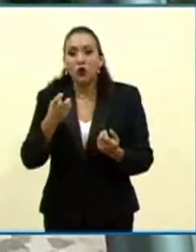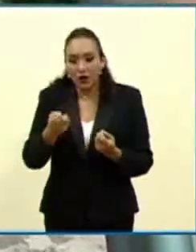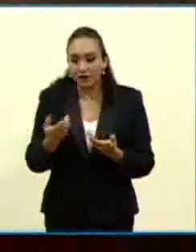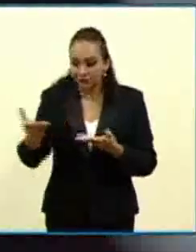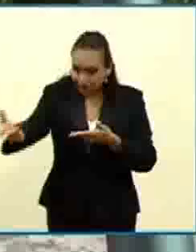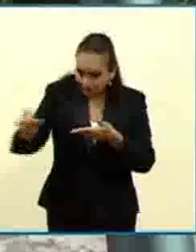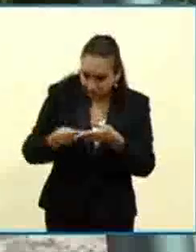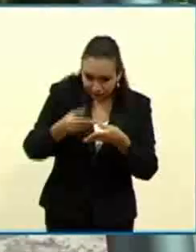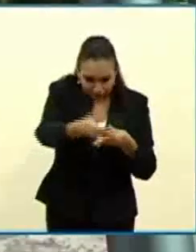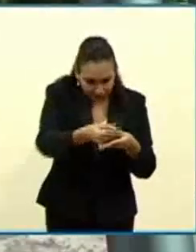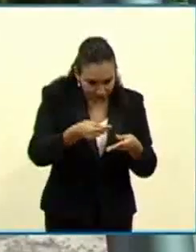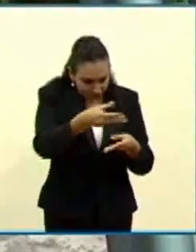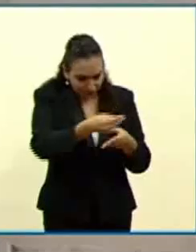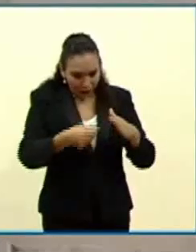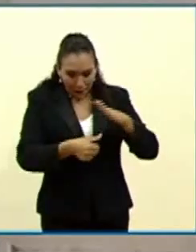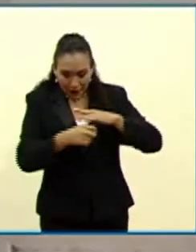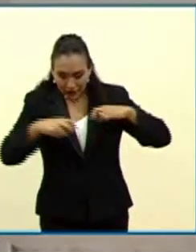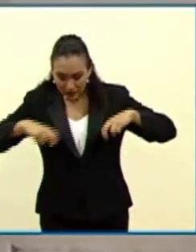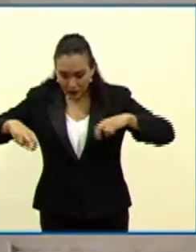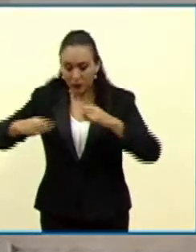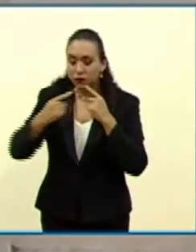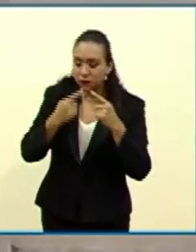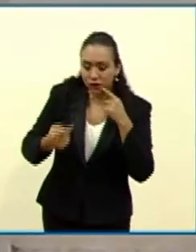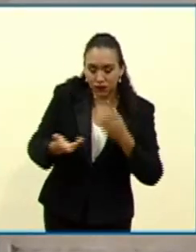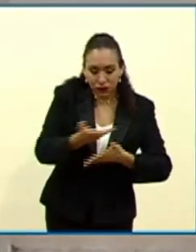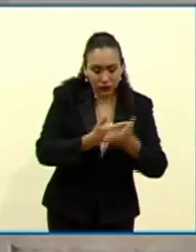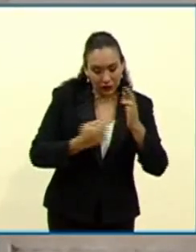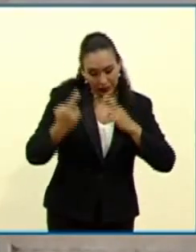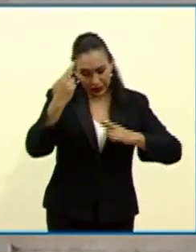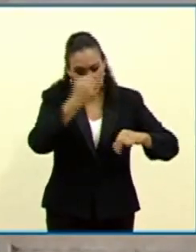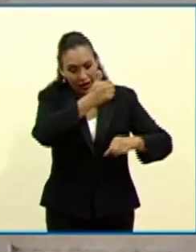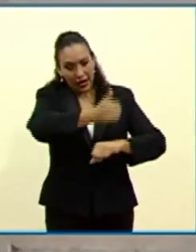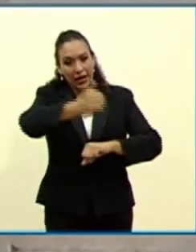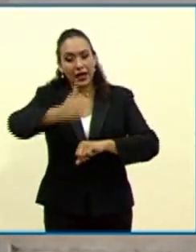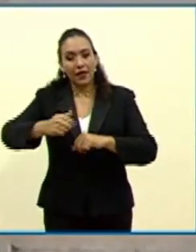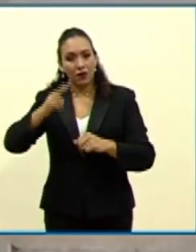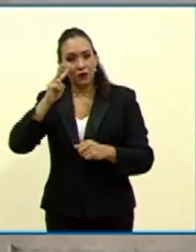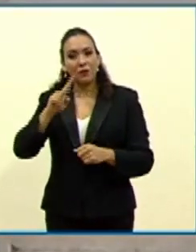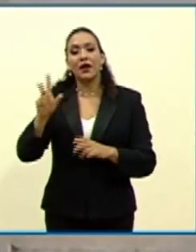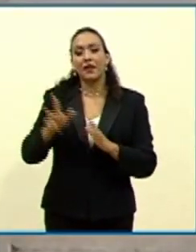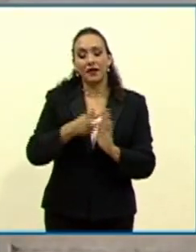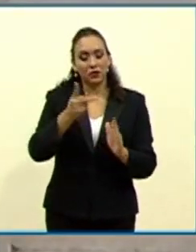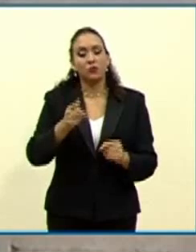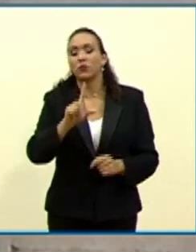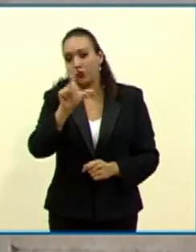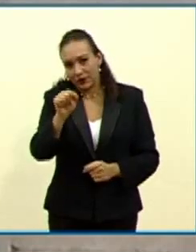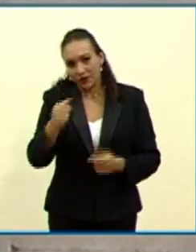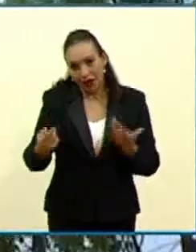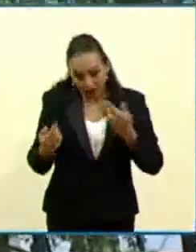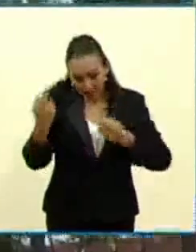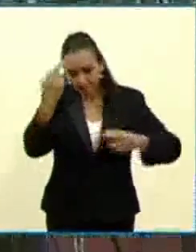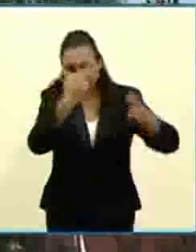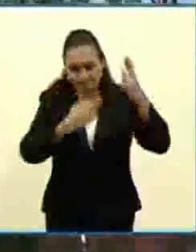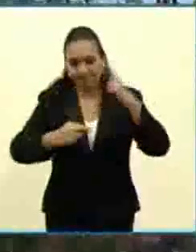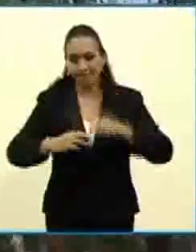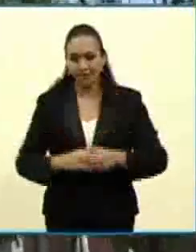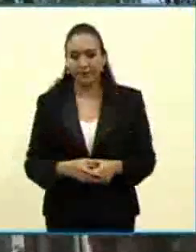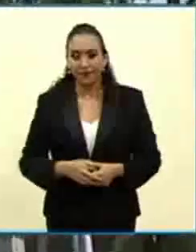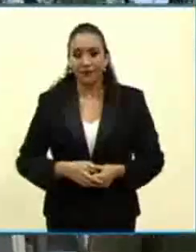y definir las acciones que permitan su atención y eventual aprobación por parte de los órganos colegiados del